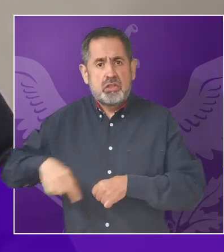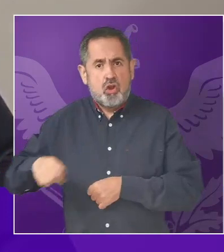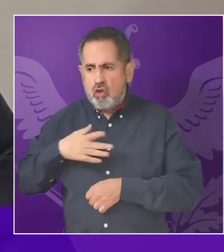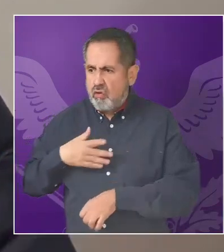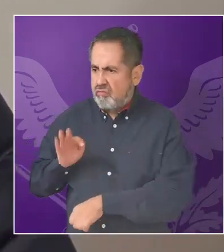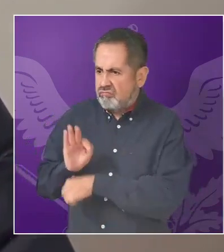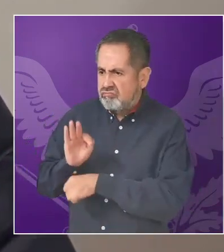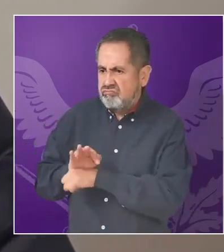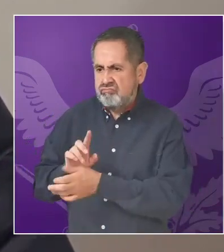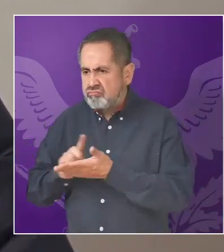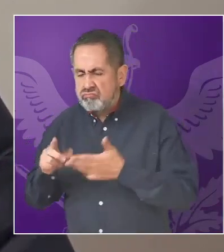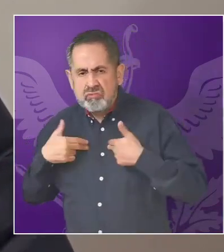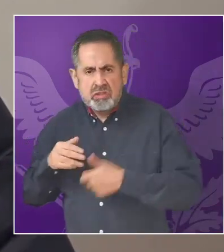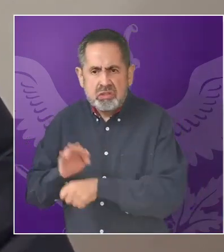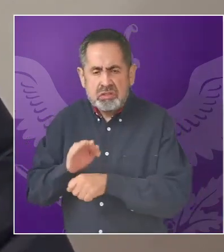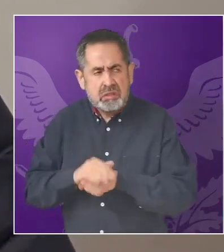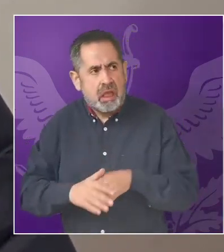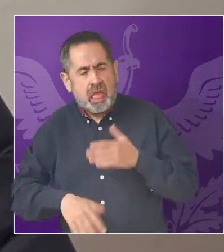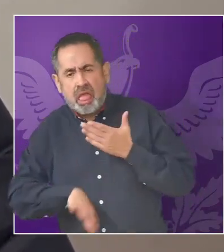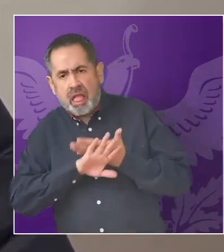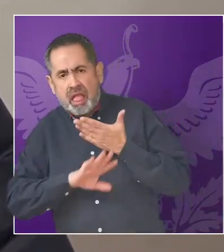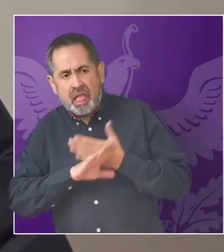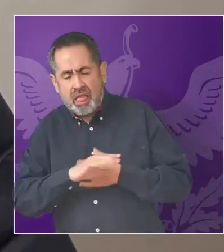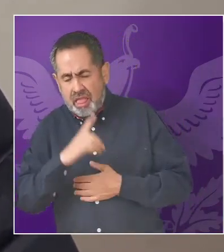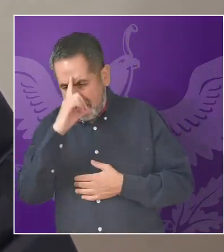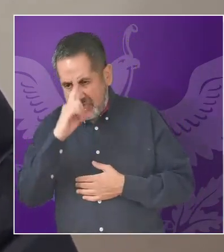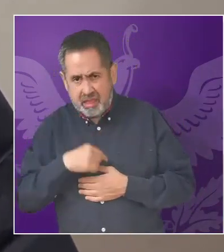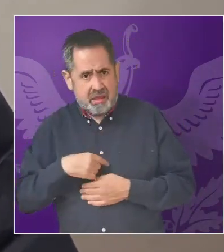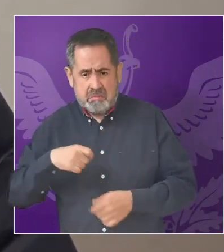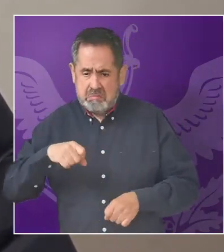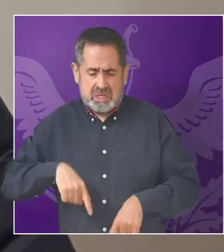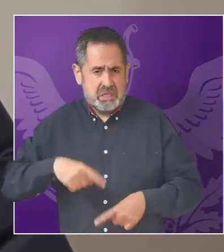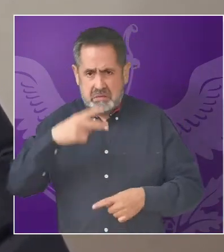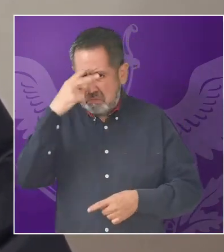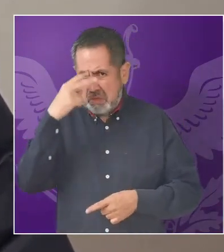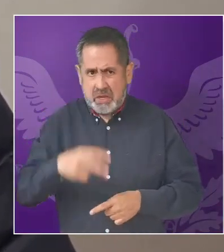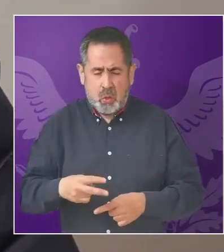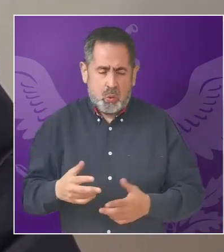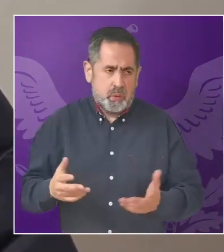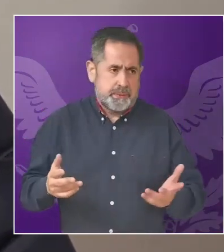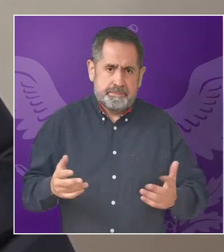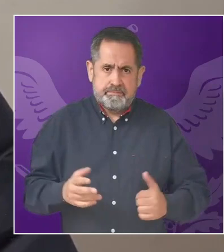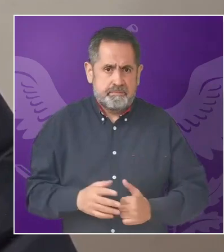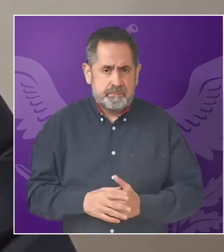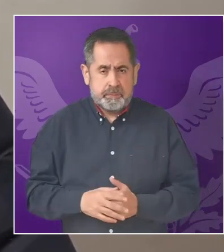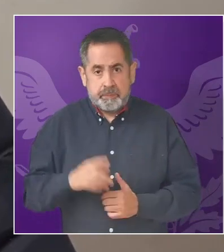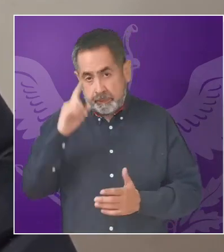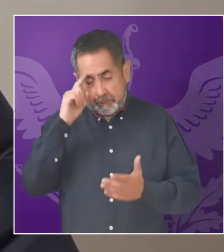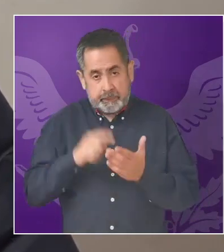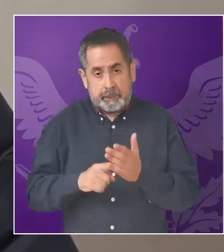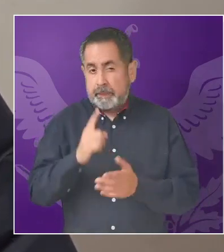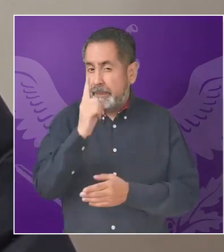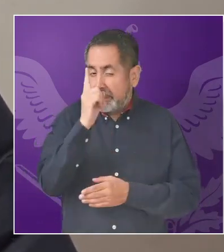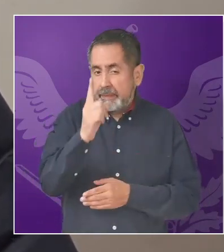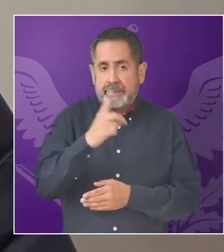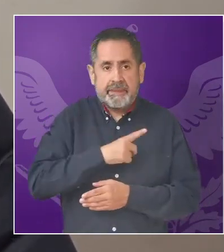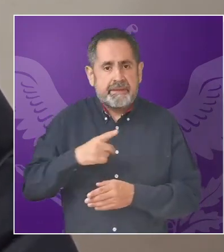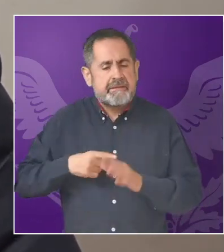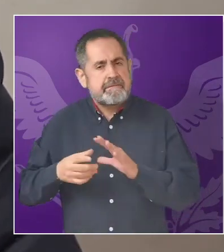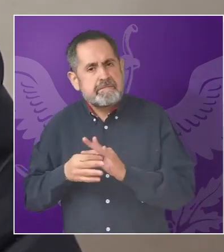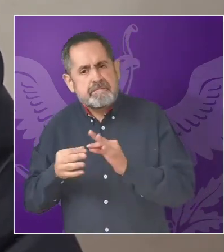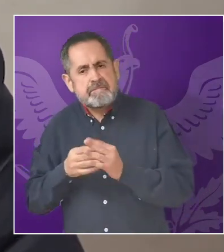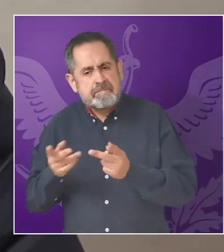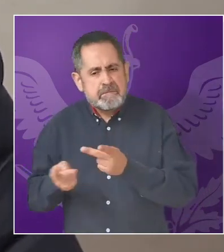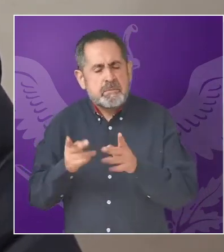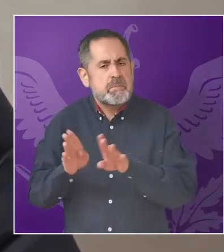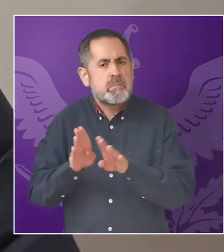días las defensoras de derechos humanos en un país como México, creo que lo primero que tenemos